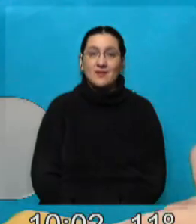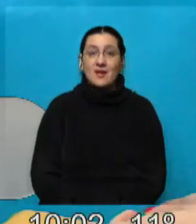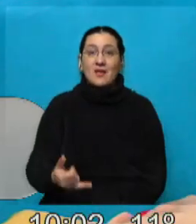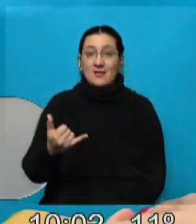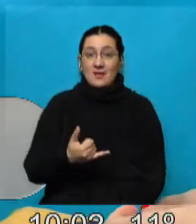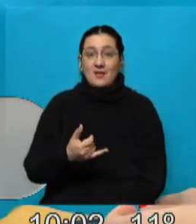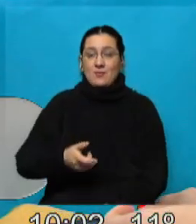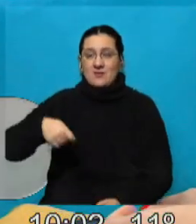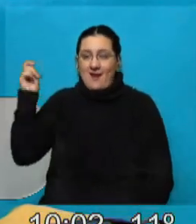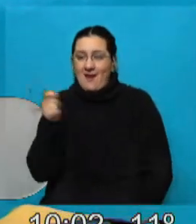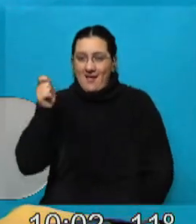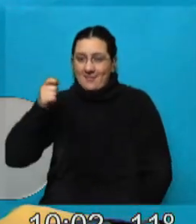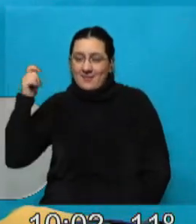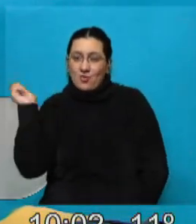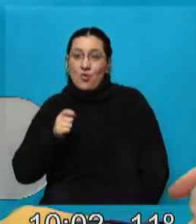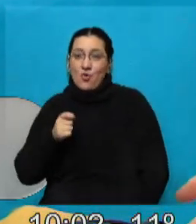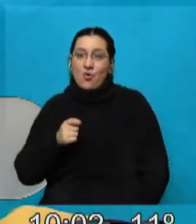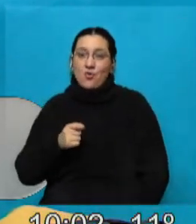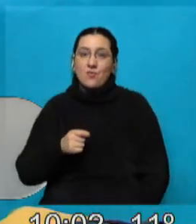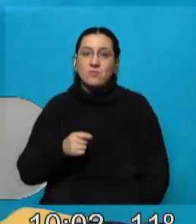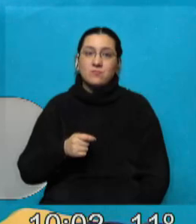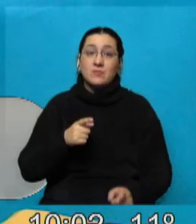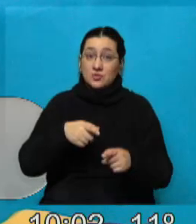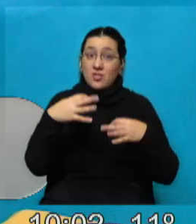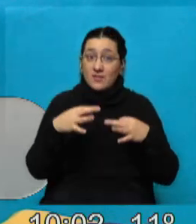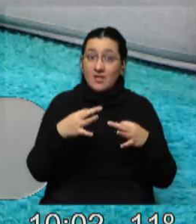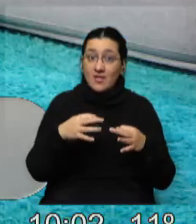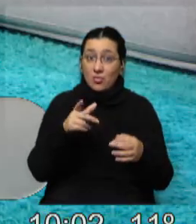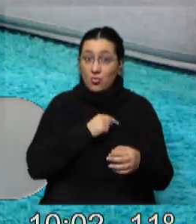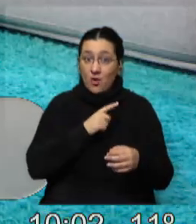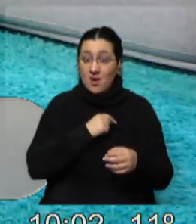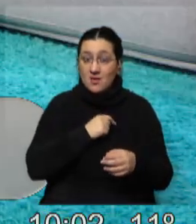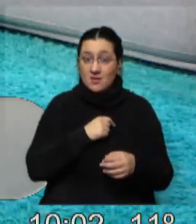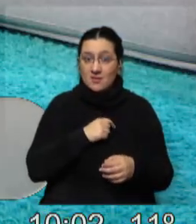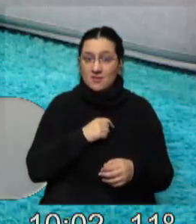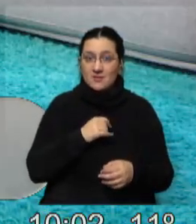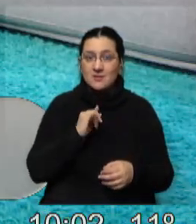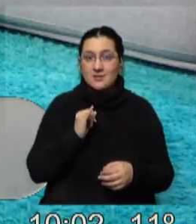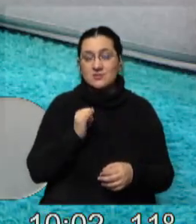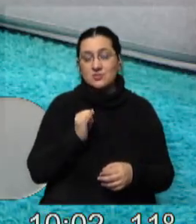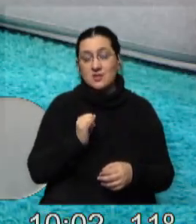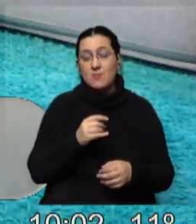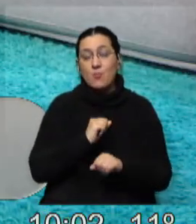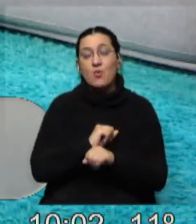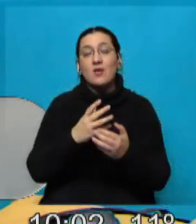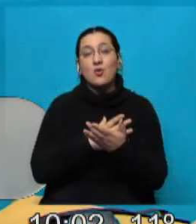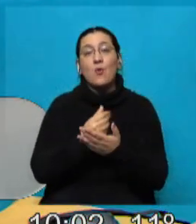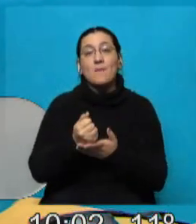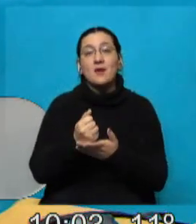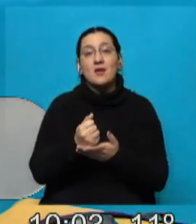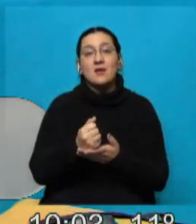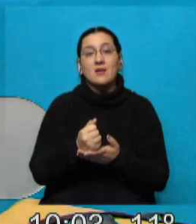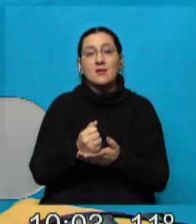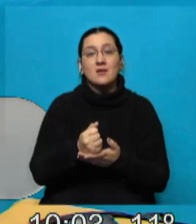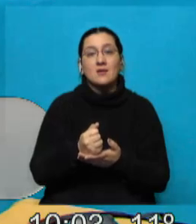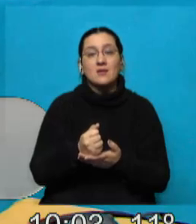Tenemos el látigo, tenemos lo que son... ¿Pero eso es de verdad? ¿Eso duele? Esto es en realidad un kit que lo pueden conseguir ahí duele, en Secret sí, Store. Según como